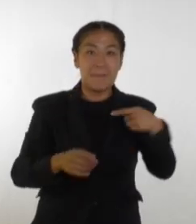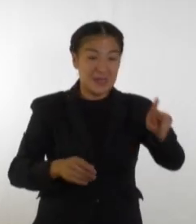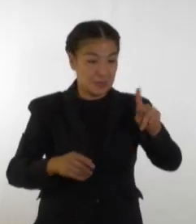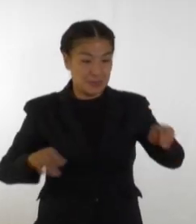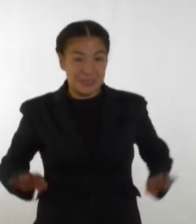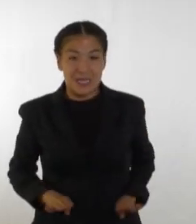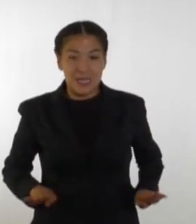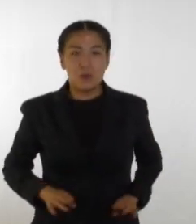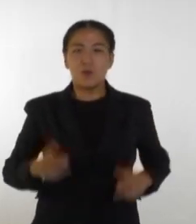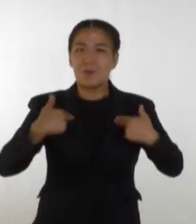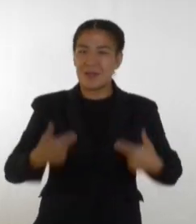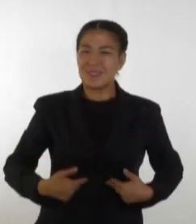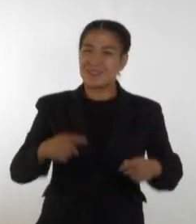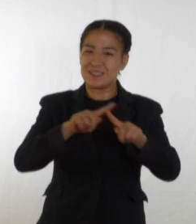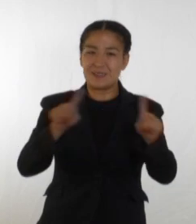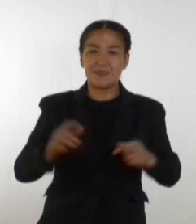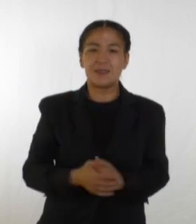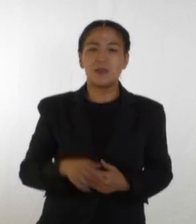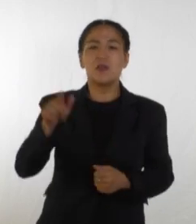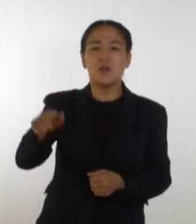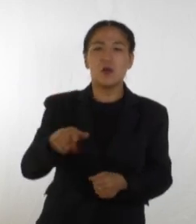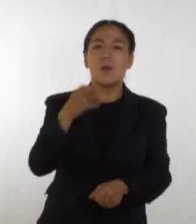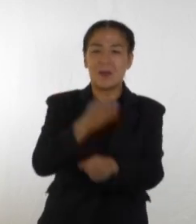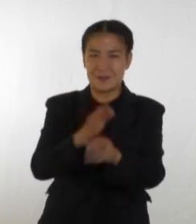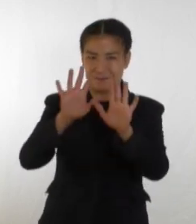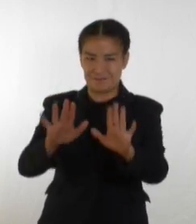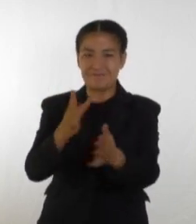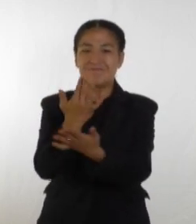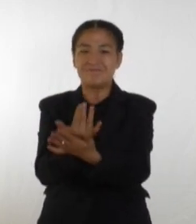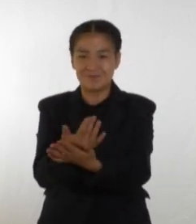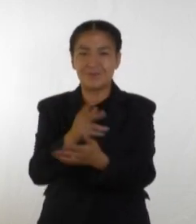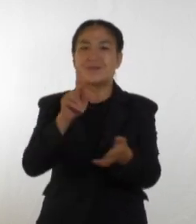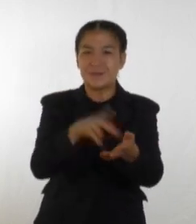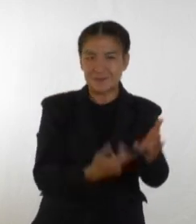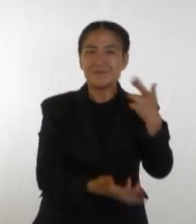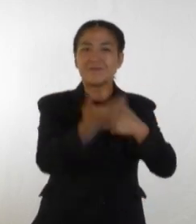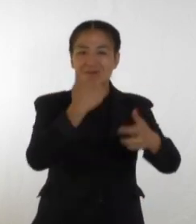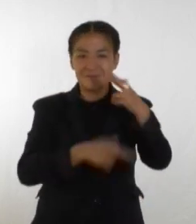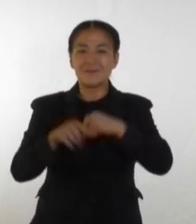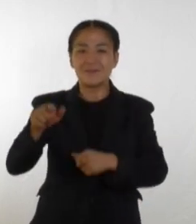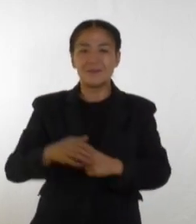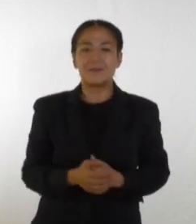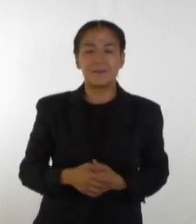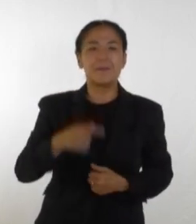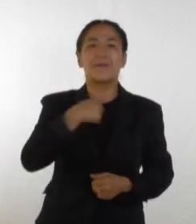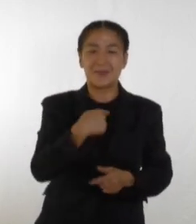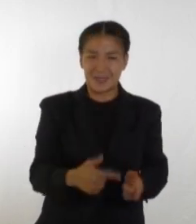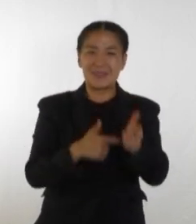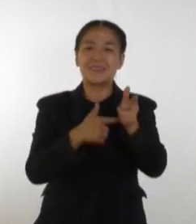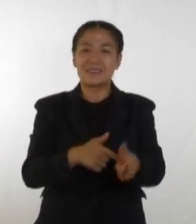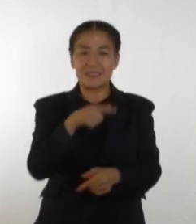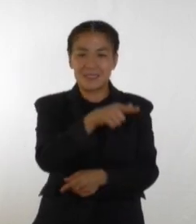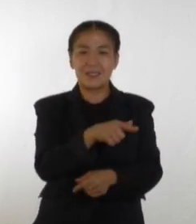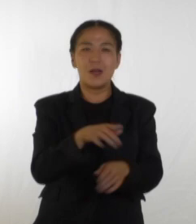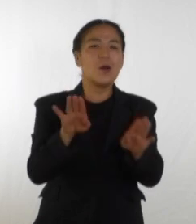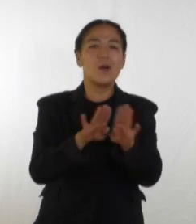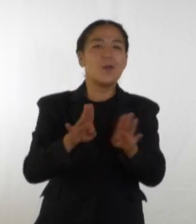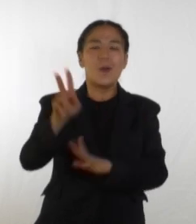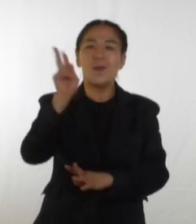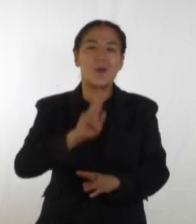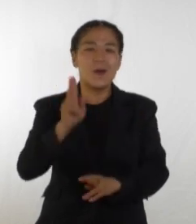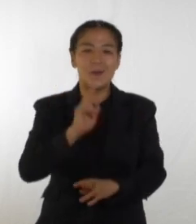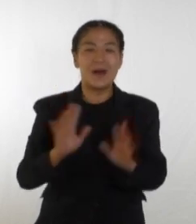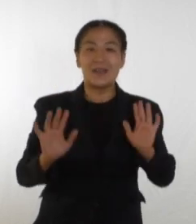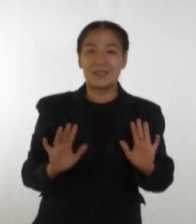Es muy interesante esto que nos está platicando, doctora. La invito a que nos espere porque vamos a regresar con usted y por lo pronto nosotros continuamos con